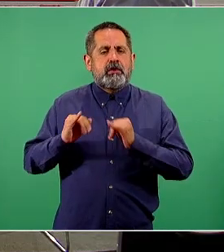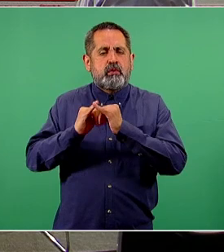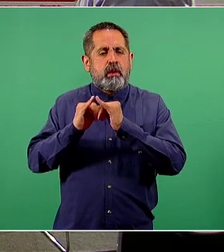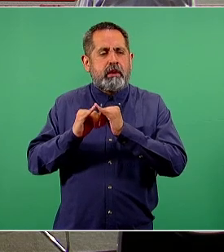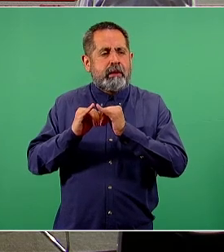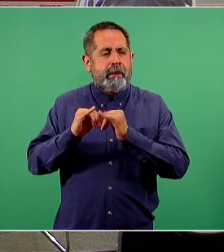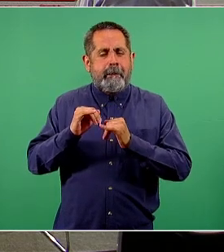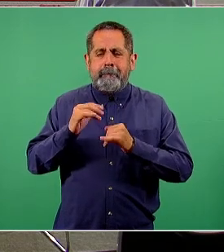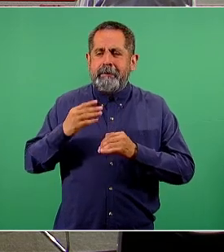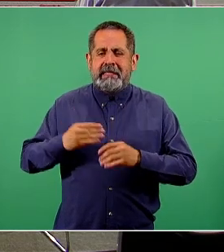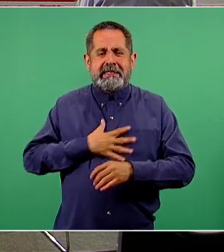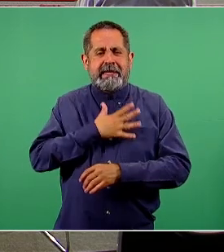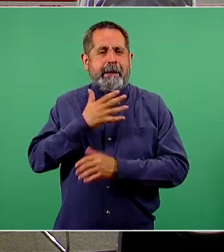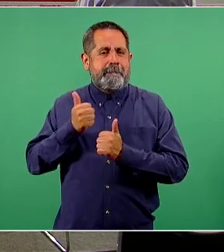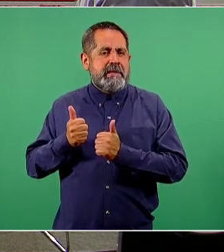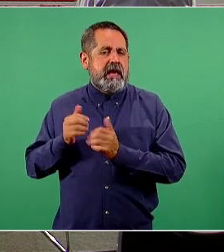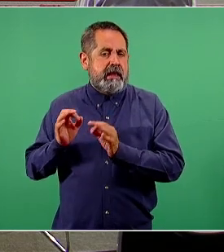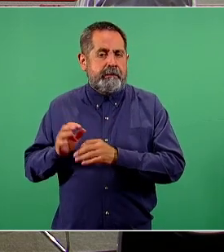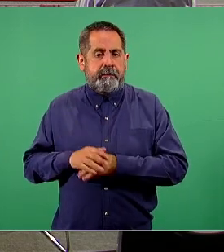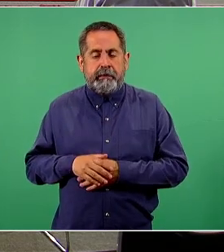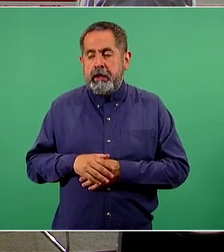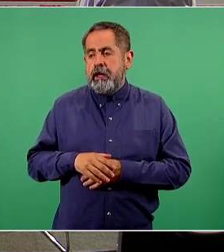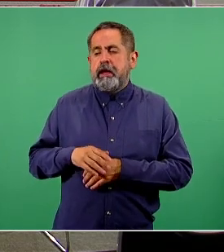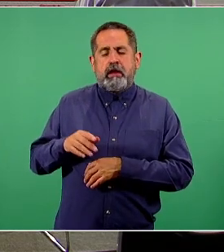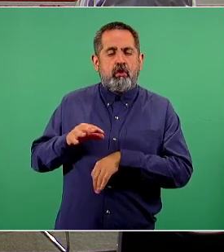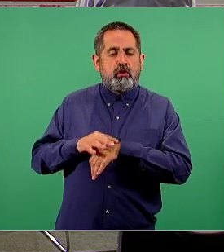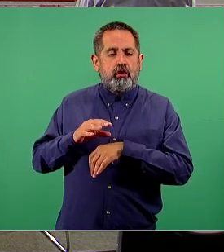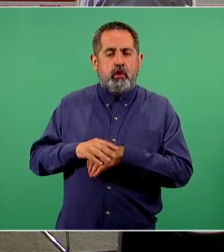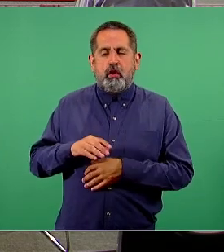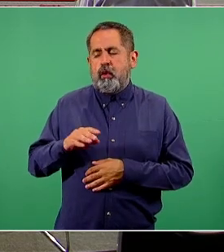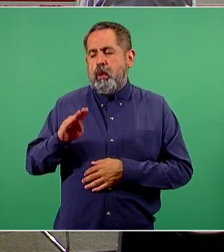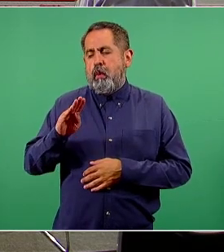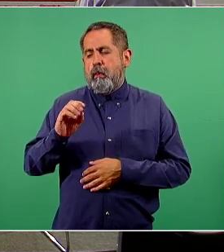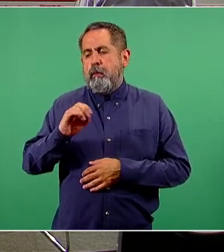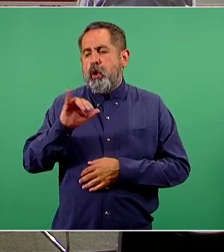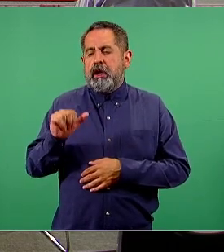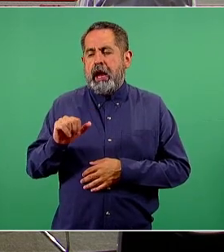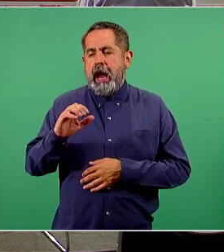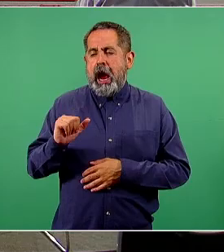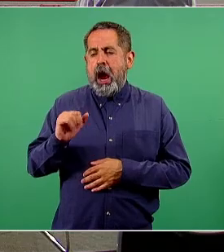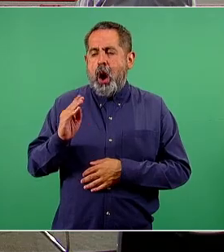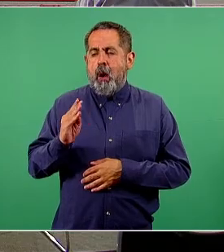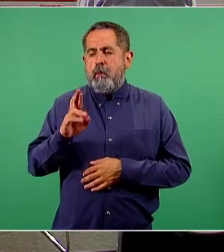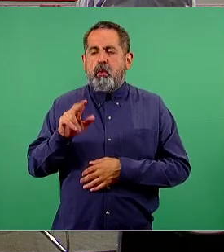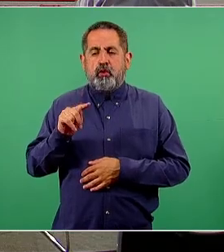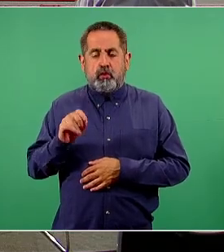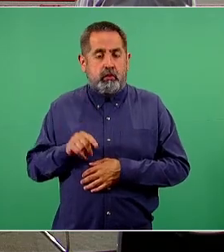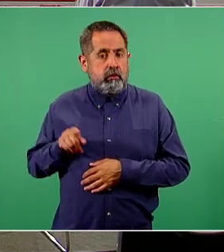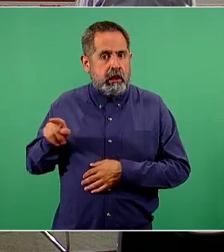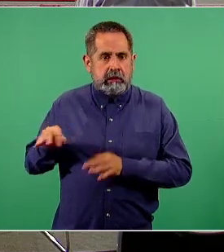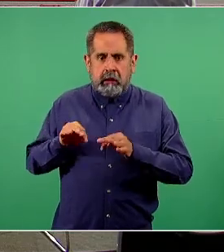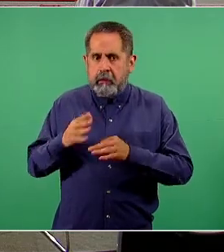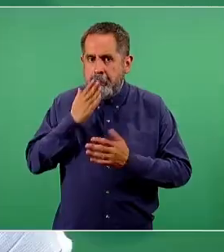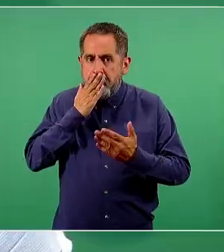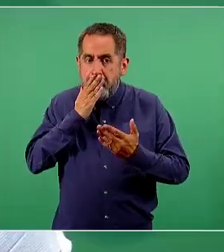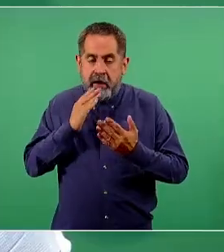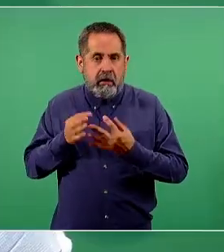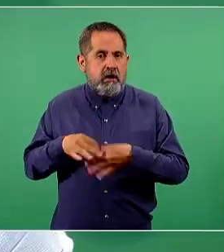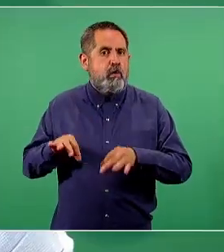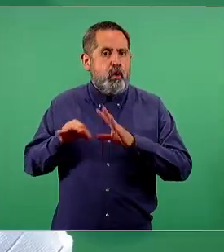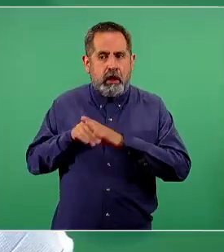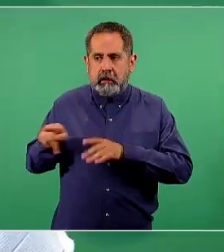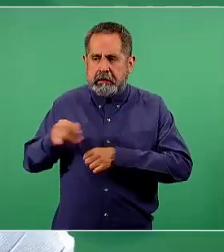Y hoy nos acompaña el doctor Víctor Hugo Borja Aburto para comentarnos sobre los resultados de un trabajo muy importante que